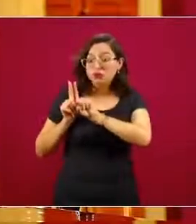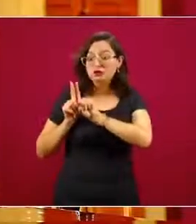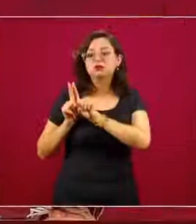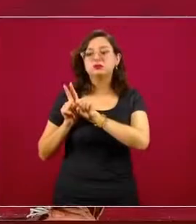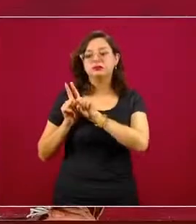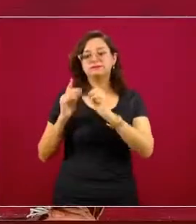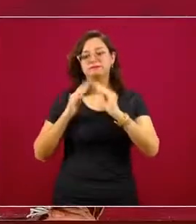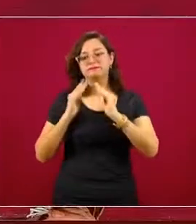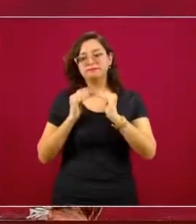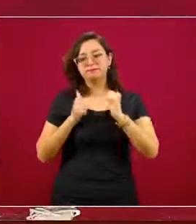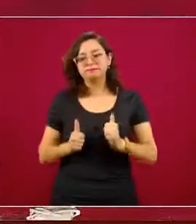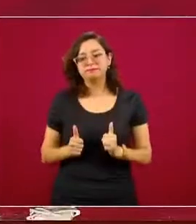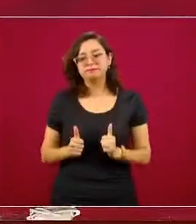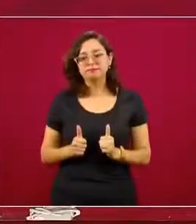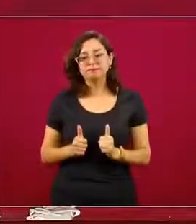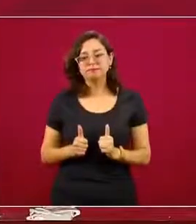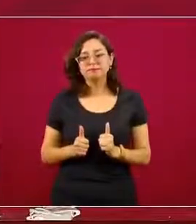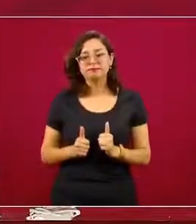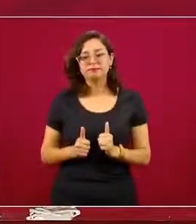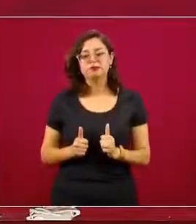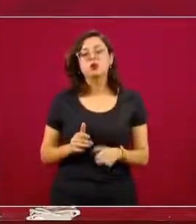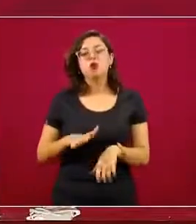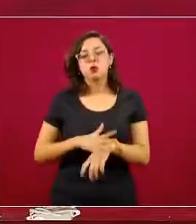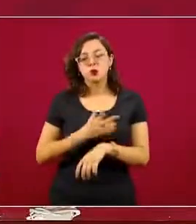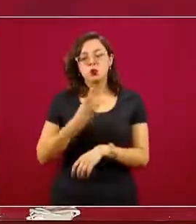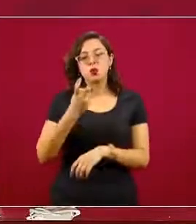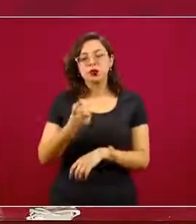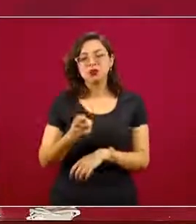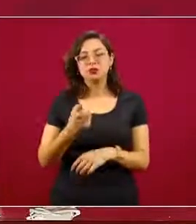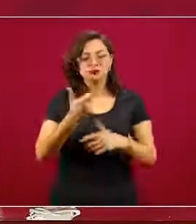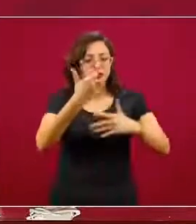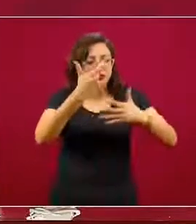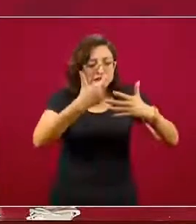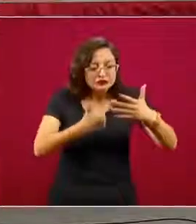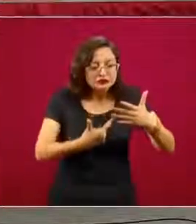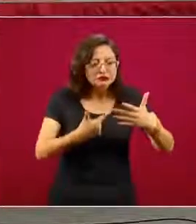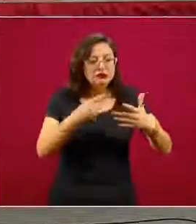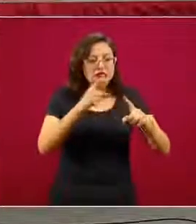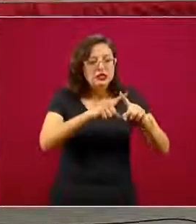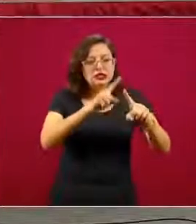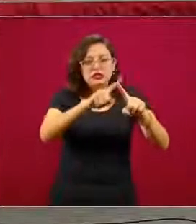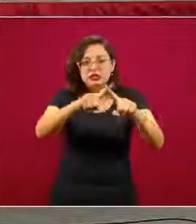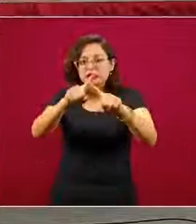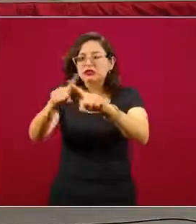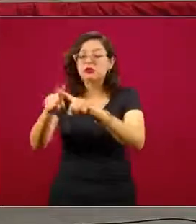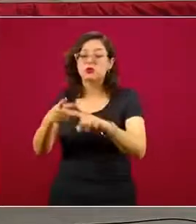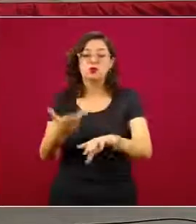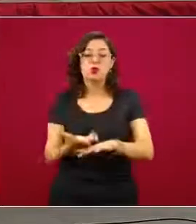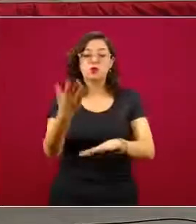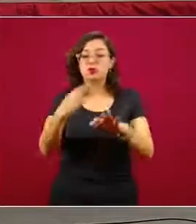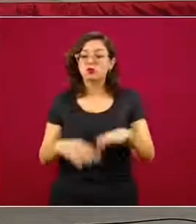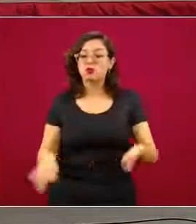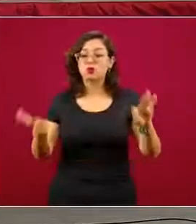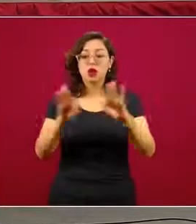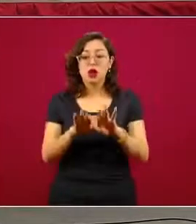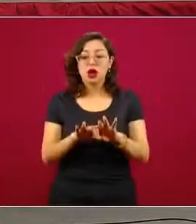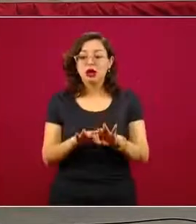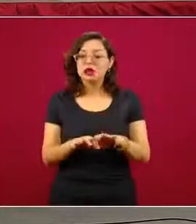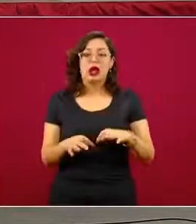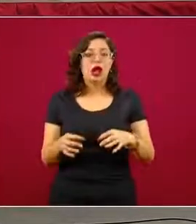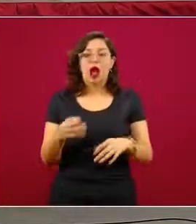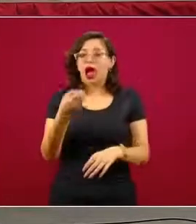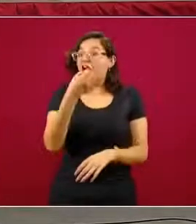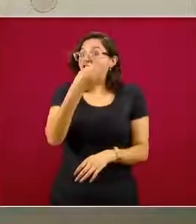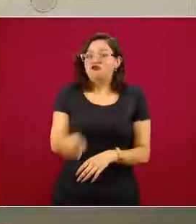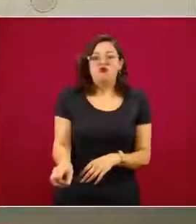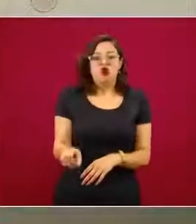aislamiento. Entonces, por eso el estudio de contactos es muy importante. No hay que irnos a la idea de pruebas, como si